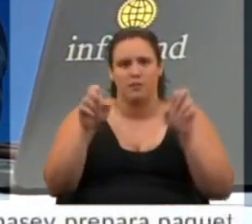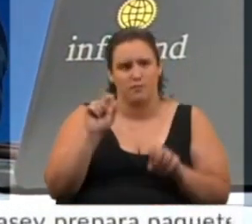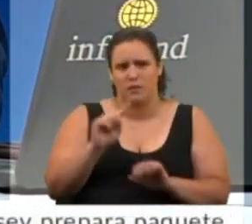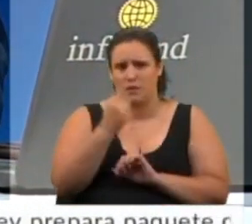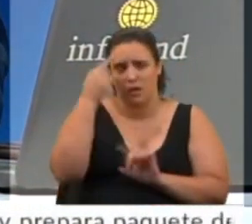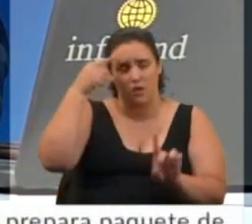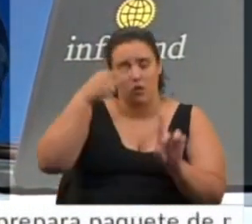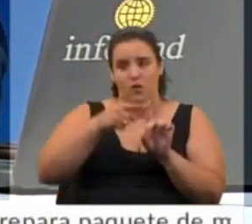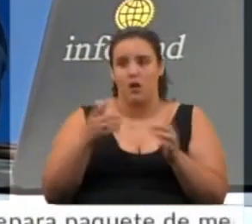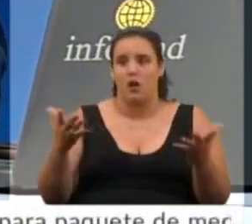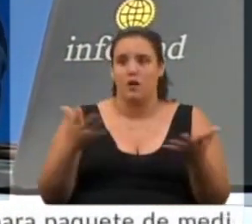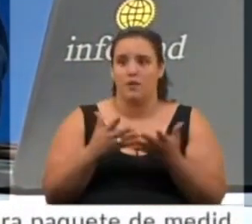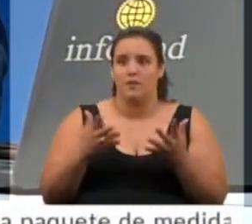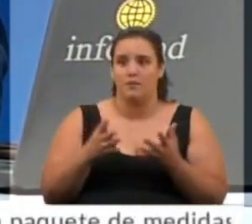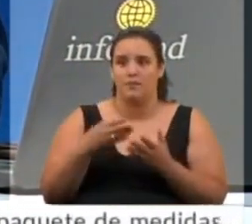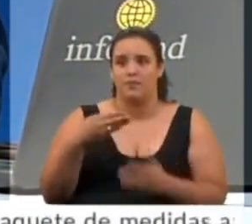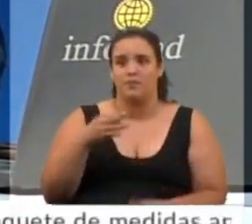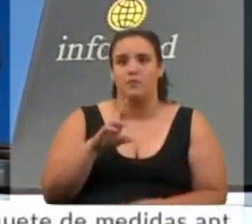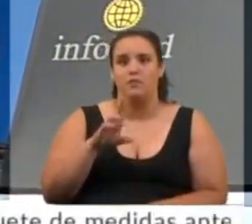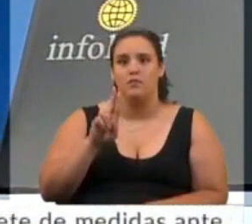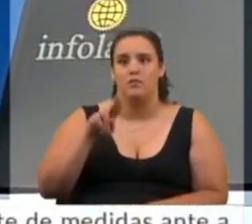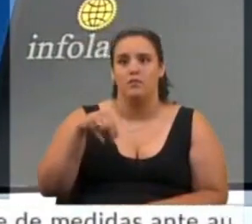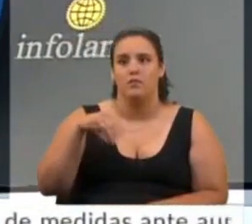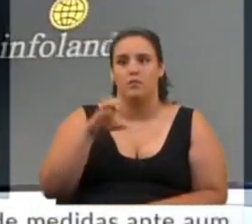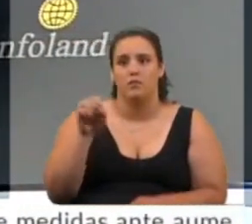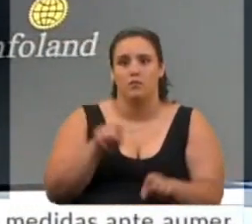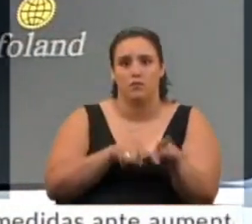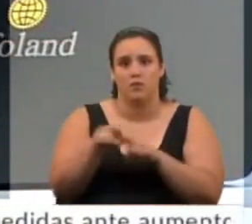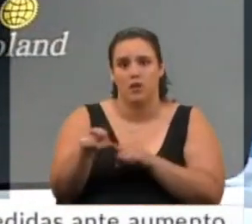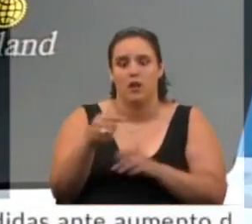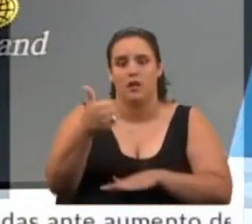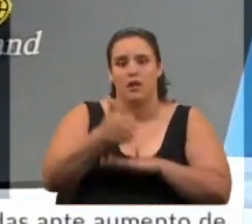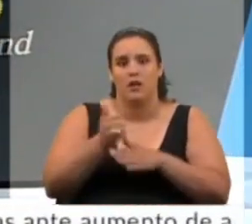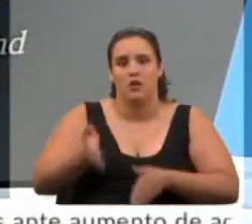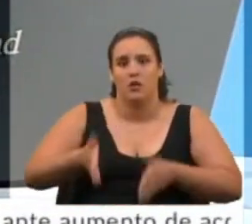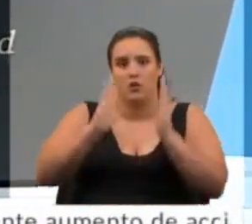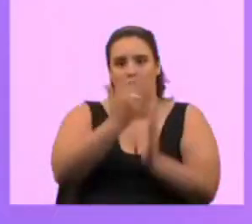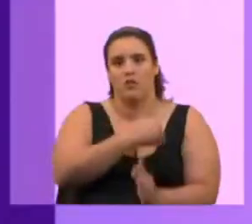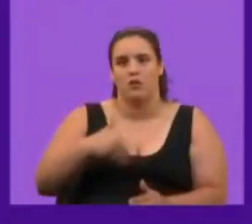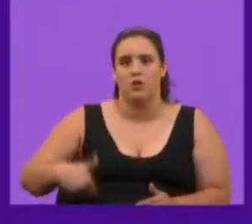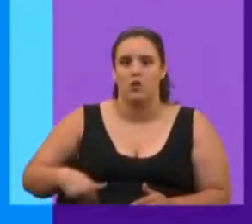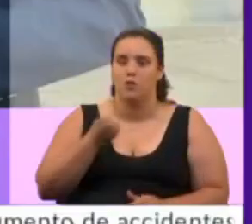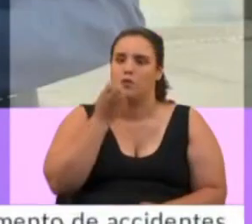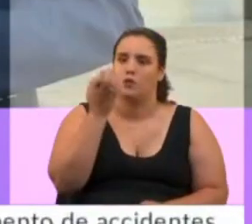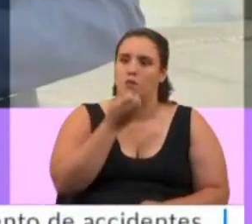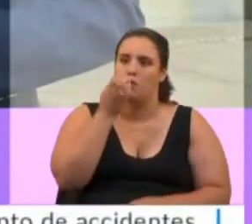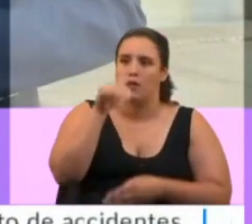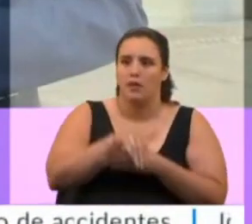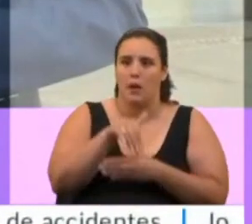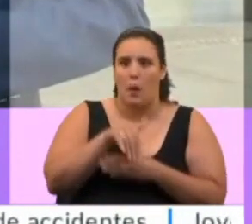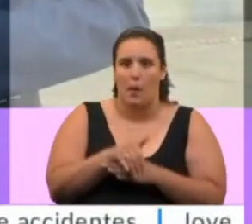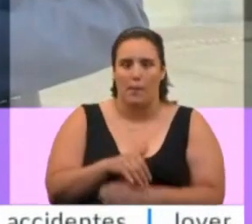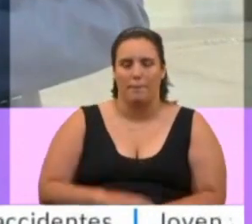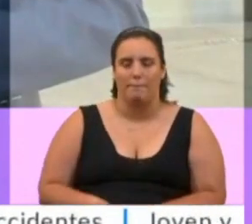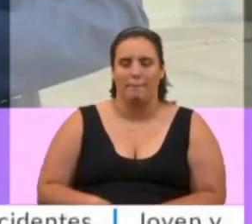eso tenemos a Bruno Barreto desde Torre Ejecutiva. Bruno, ¿cómo estás? Buenas tardes.